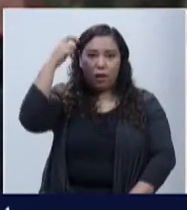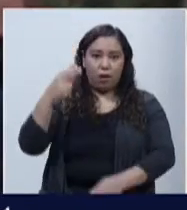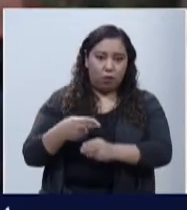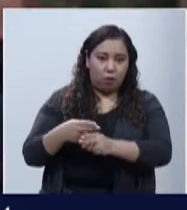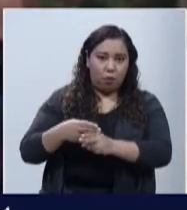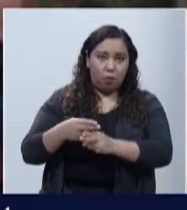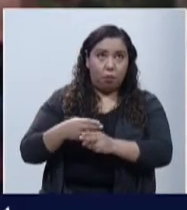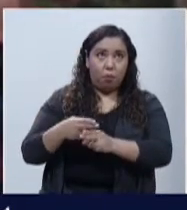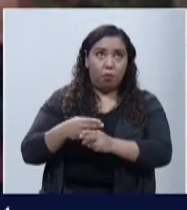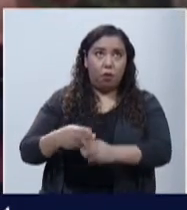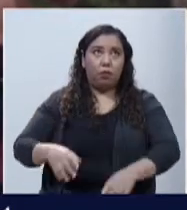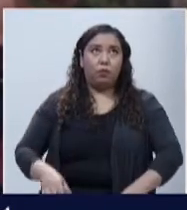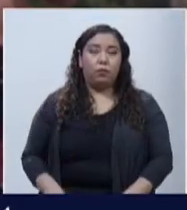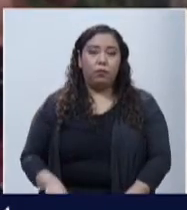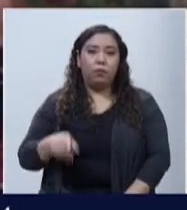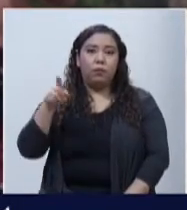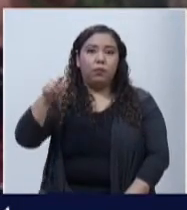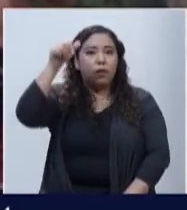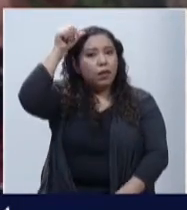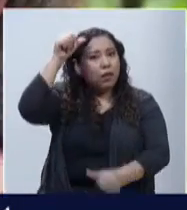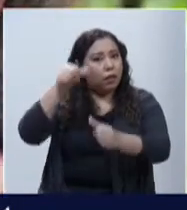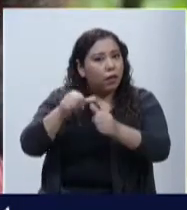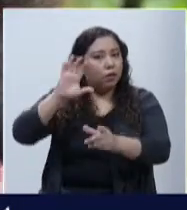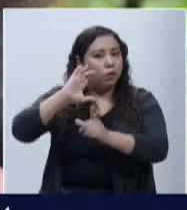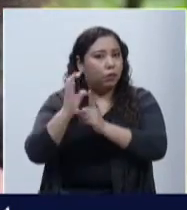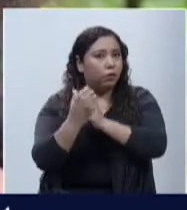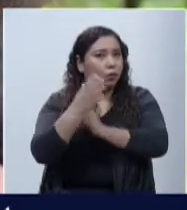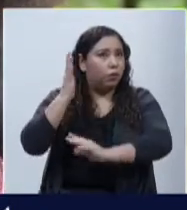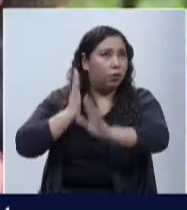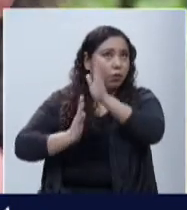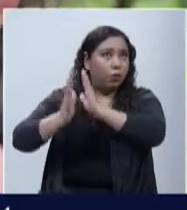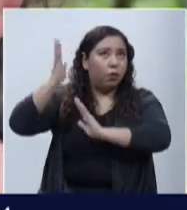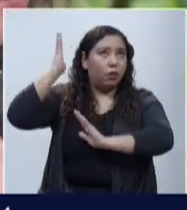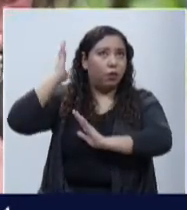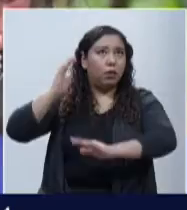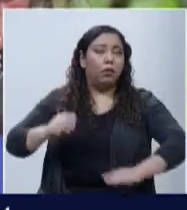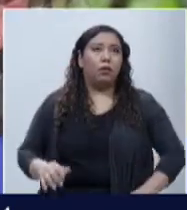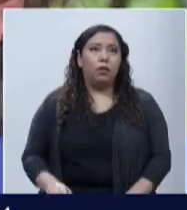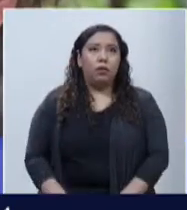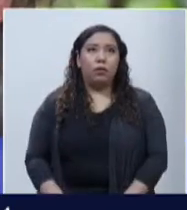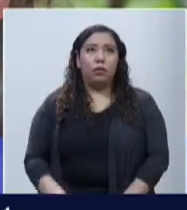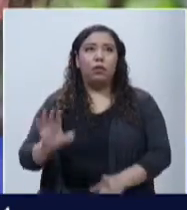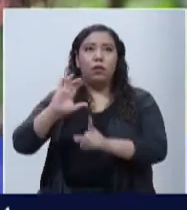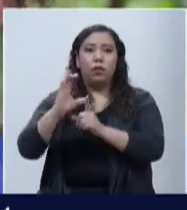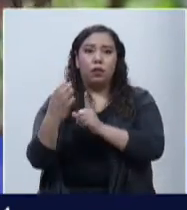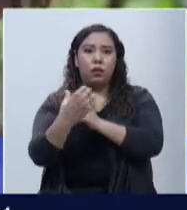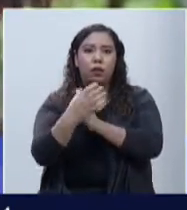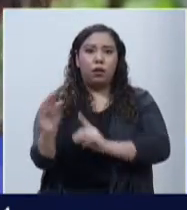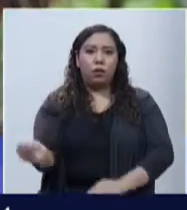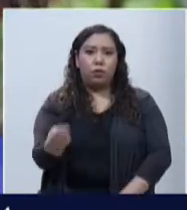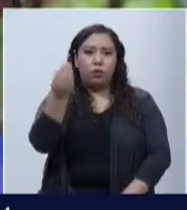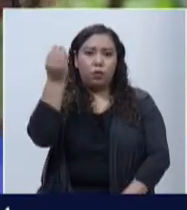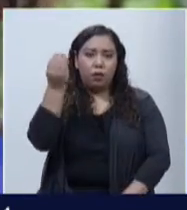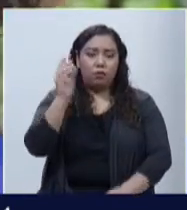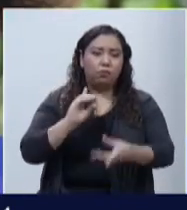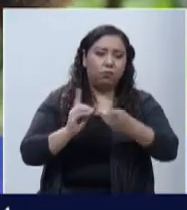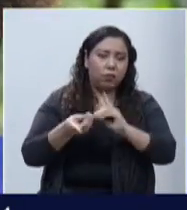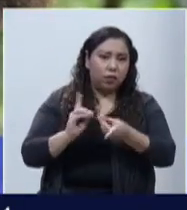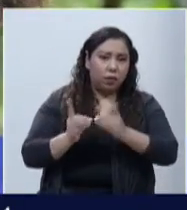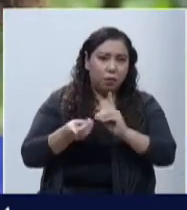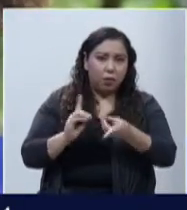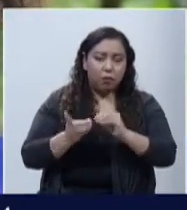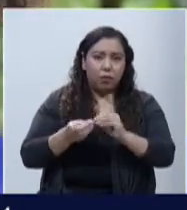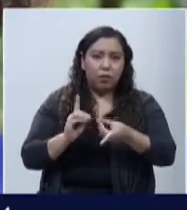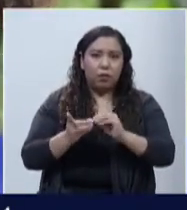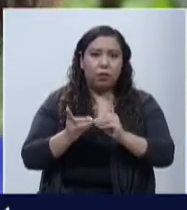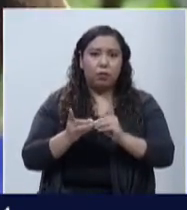había ritual para rescatar es delegado ya está muy fortalecido la identidad cultural de los jóvenes a través del deporte y en este